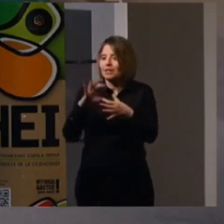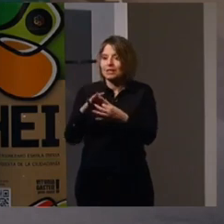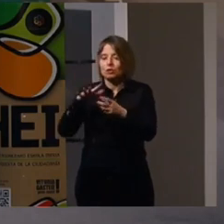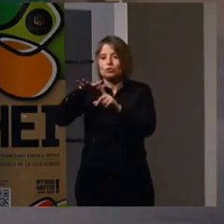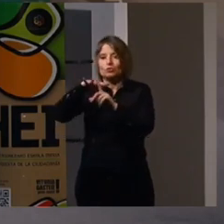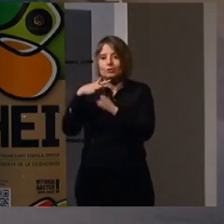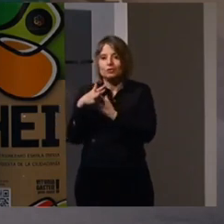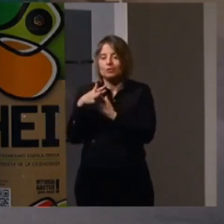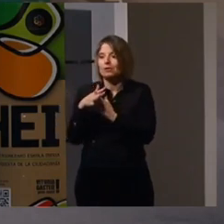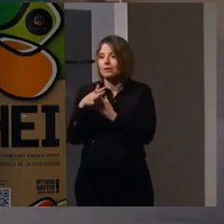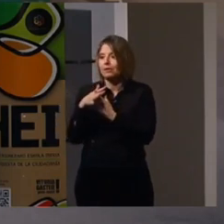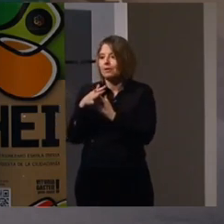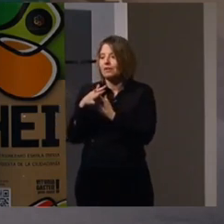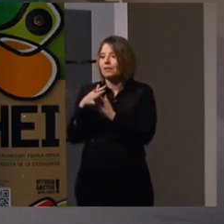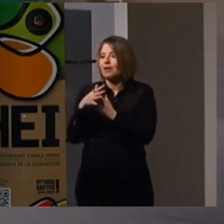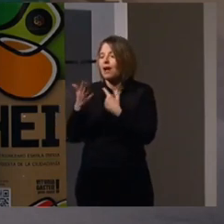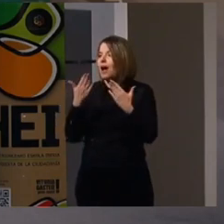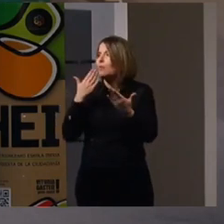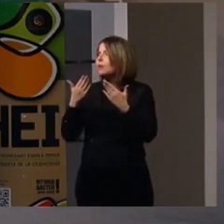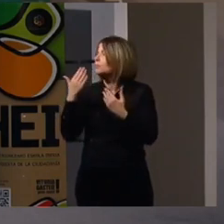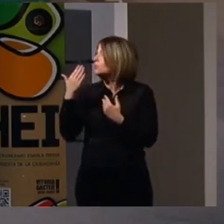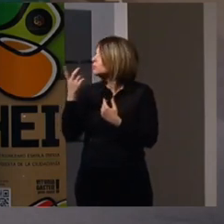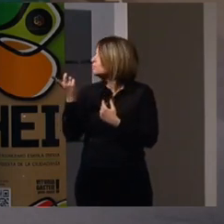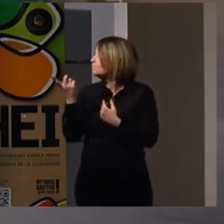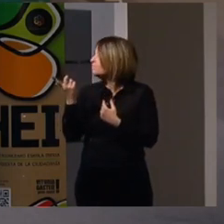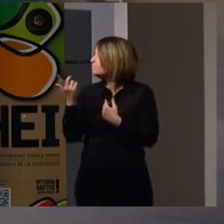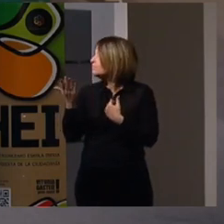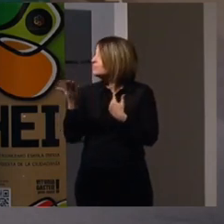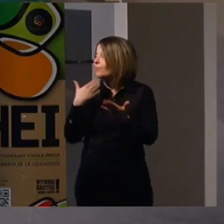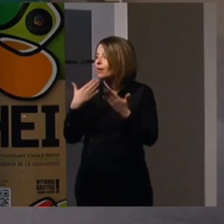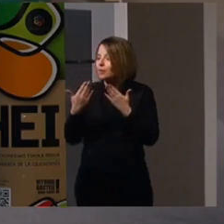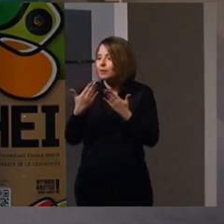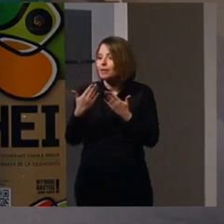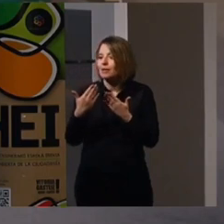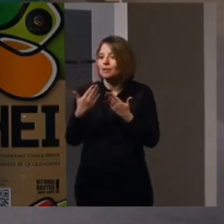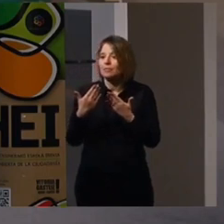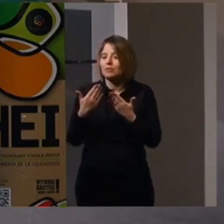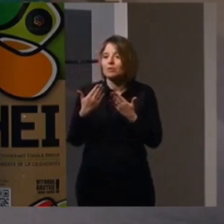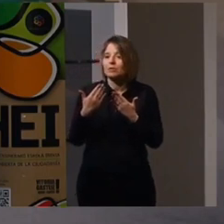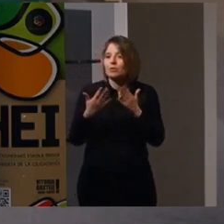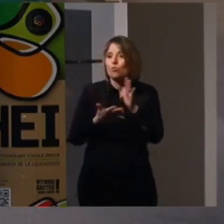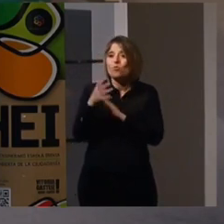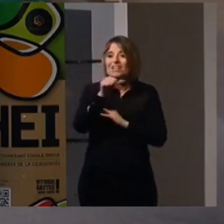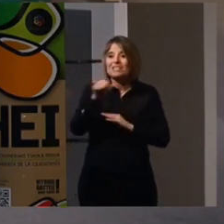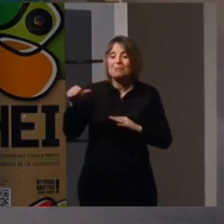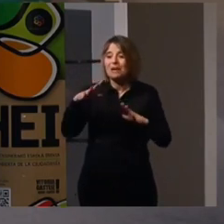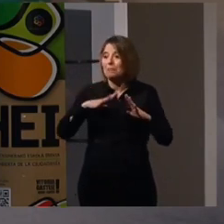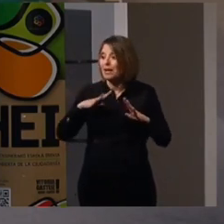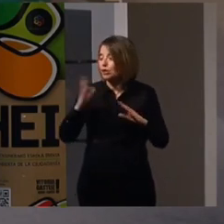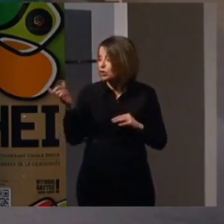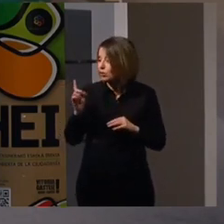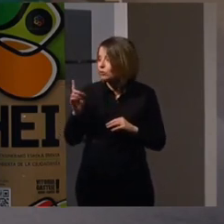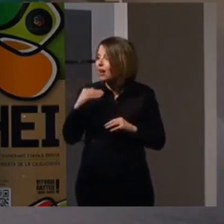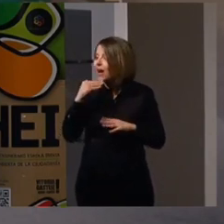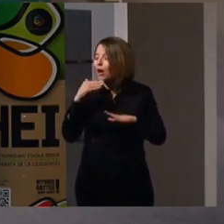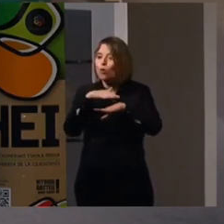con situaciones? Ya no estamos hablando de querer irte una semana de vacaciones. Estamos hablando de poder